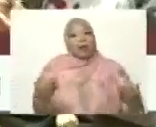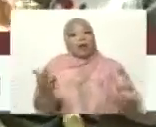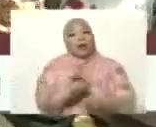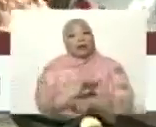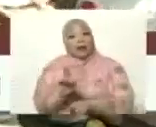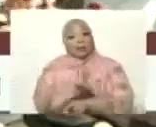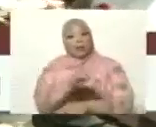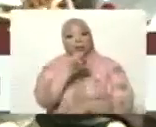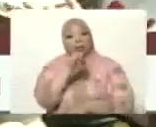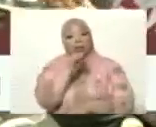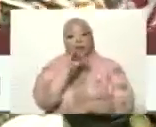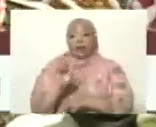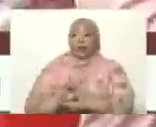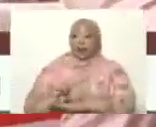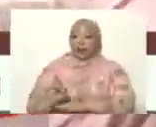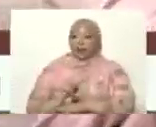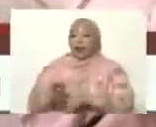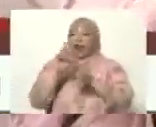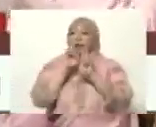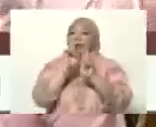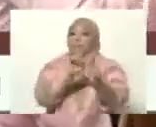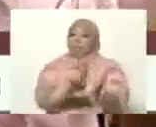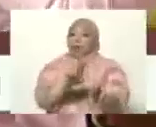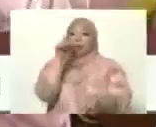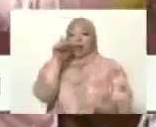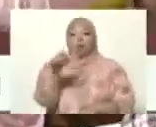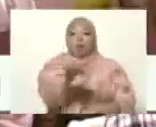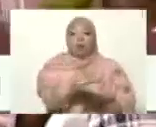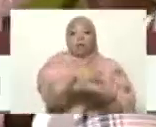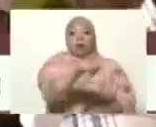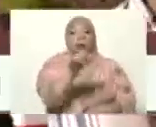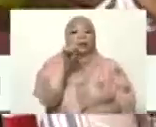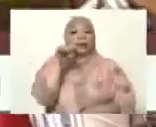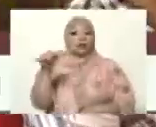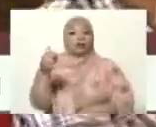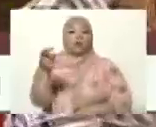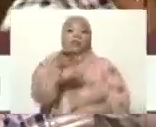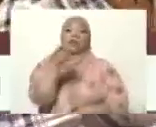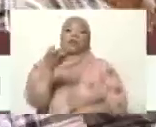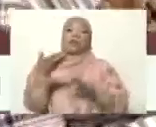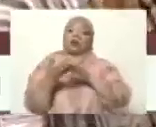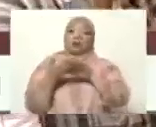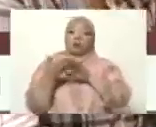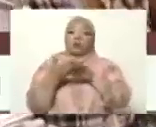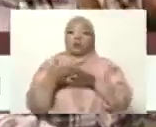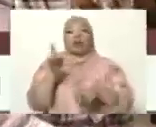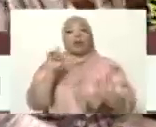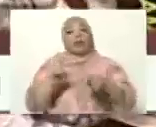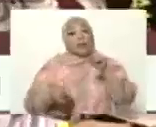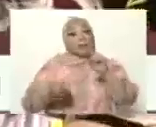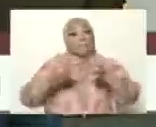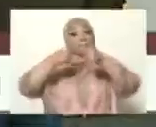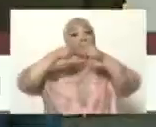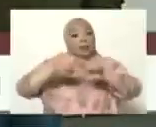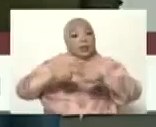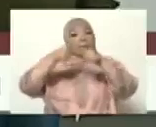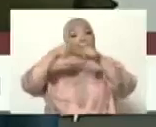reporta, inmediatamente hay respuesta. Y bueno, y cuando hay respuestas que toman más tiempo o requieren y